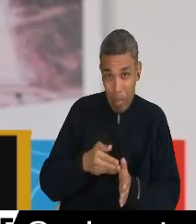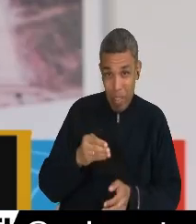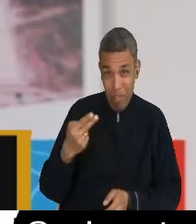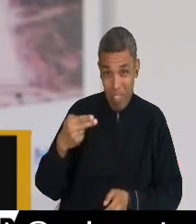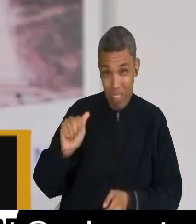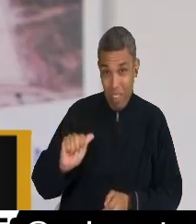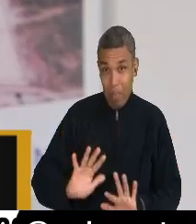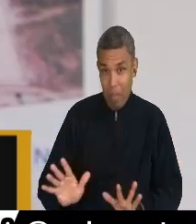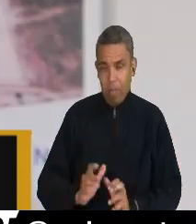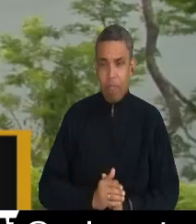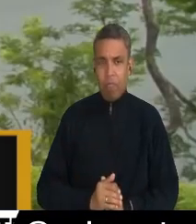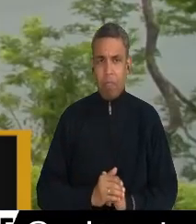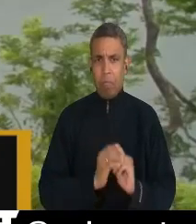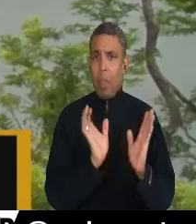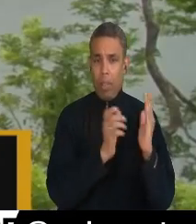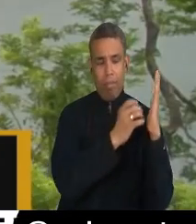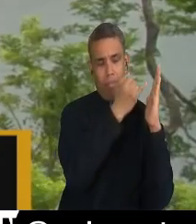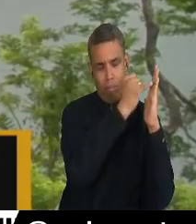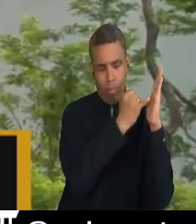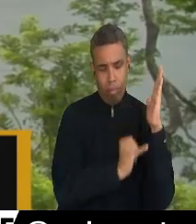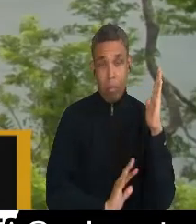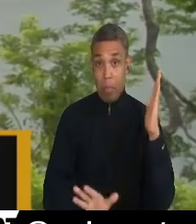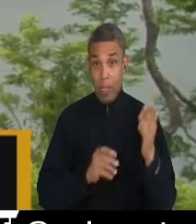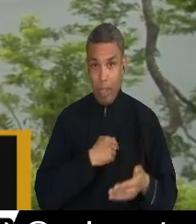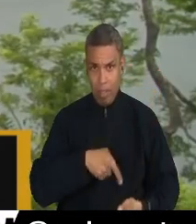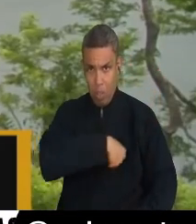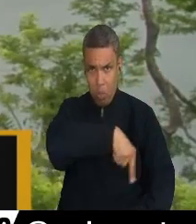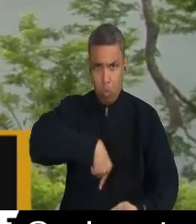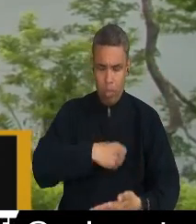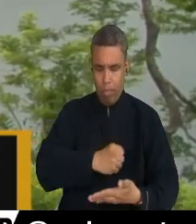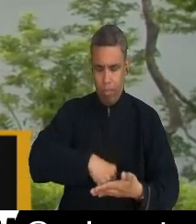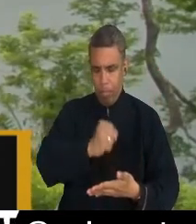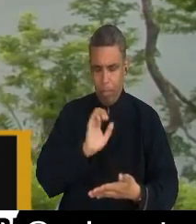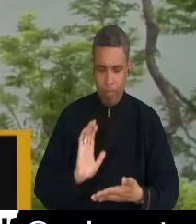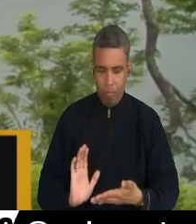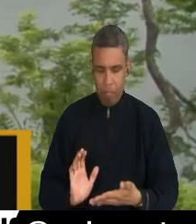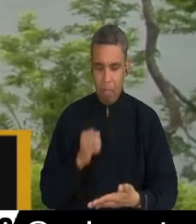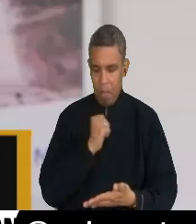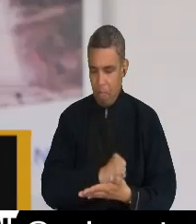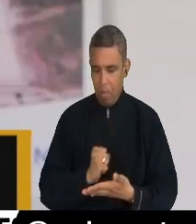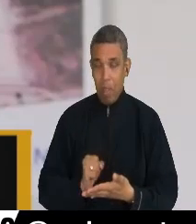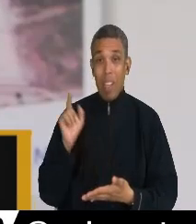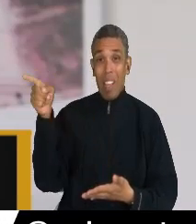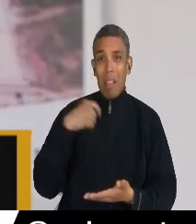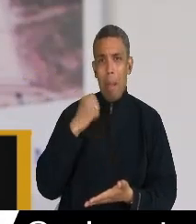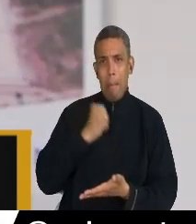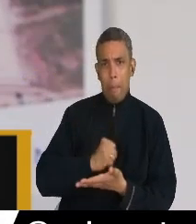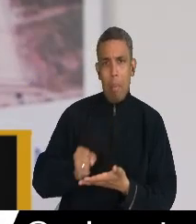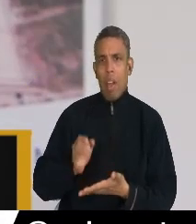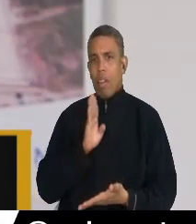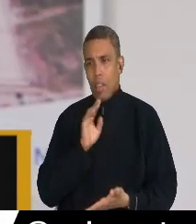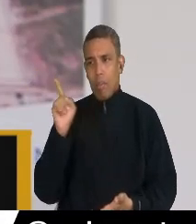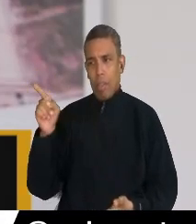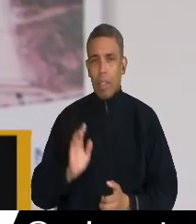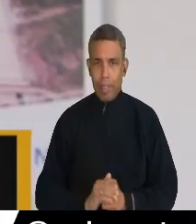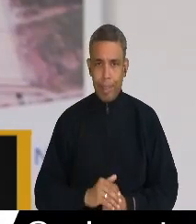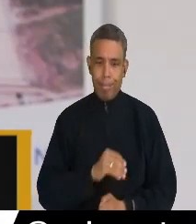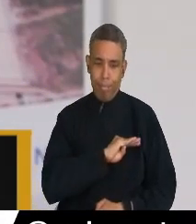mecanismo jurídico lo va a adoptar con el fin de dar cumplimiento a todos los lineamientos que se incluyen en el plan de ordenamiento para poder hacer los